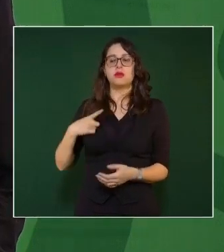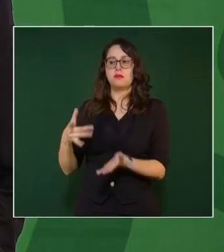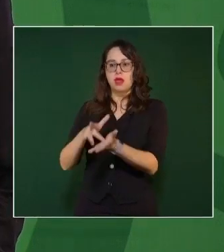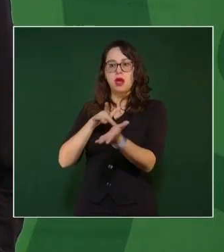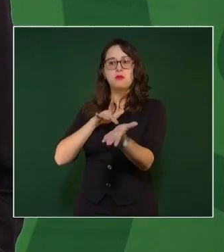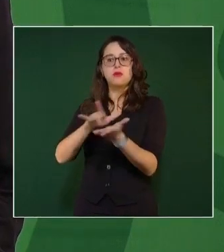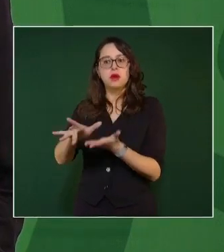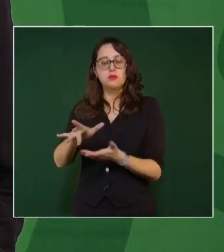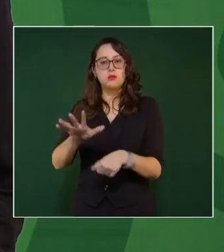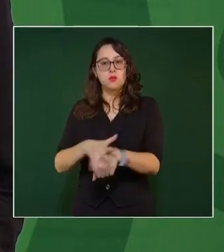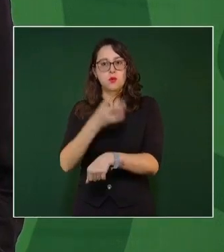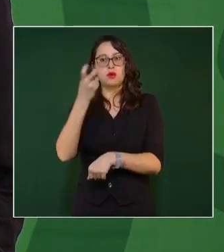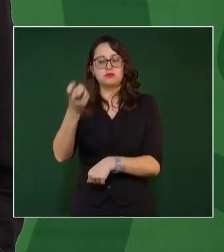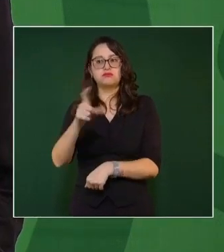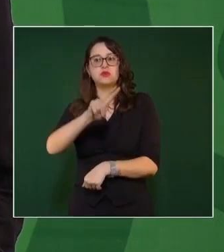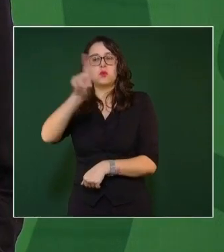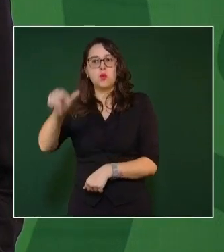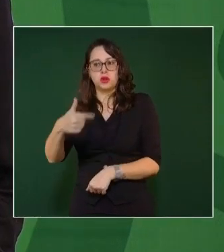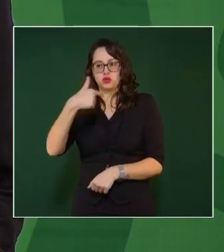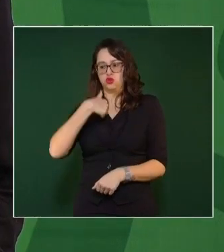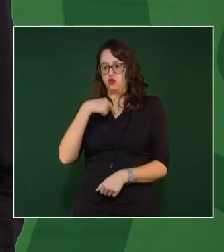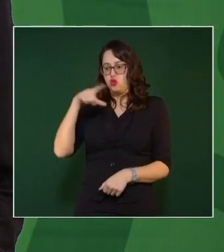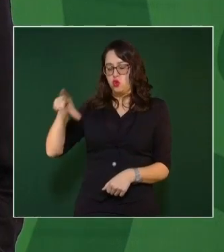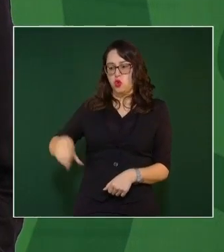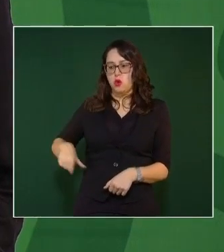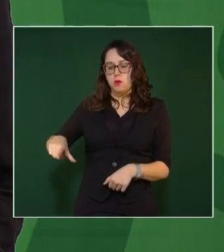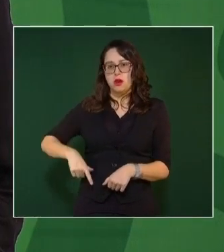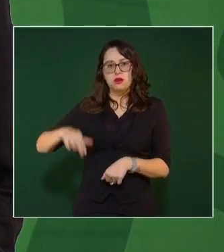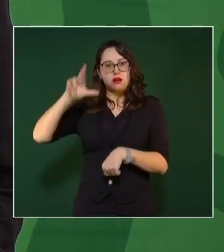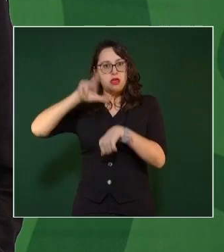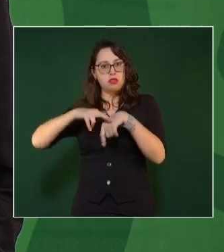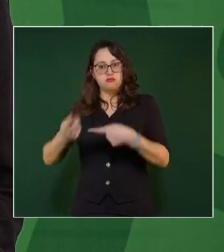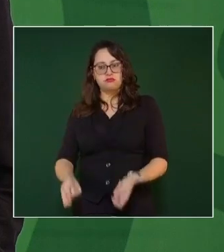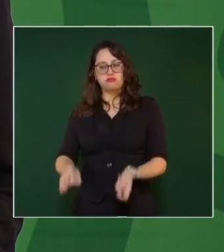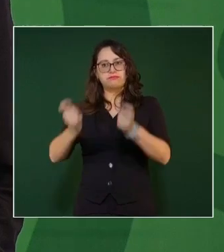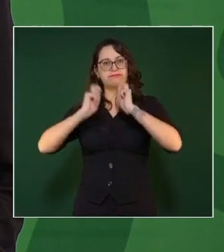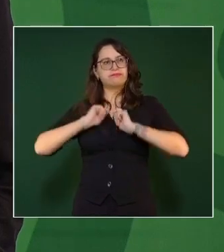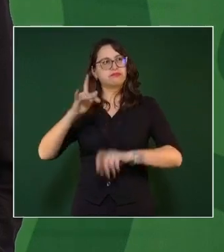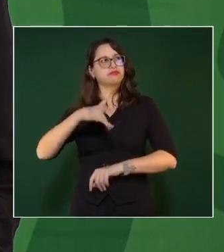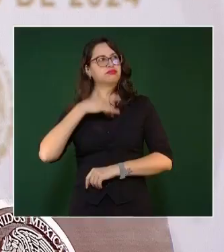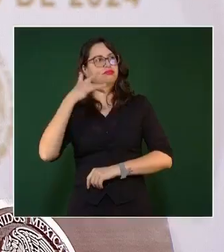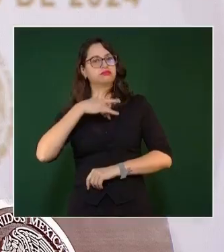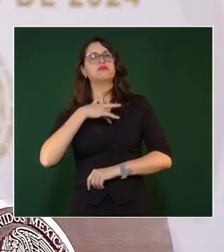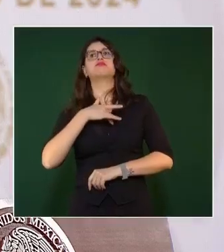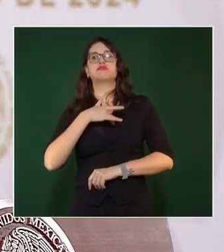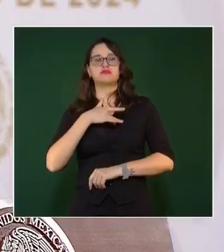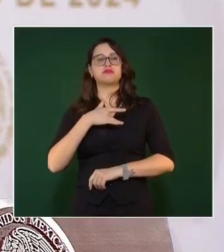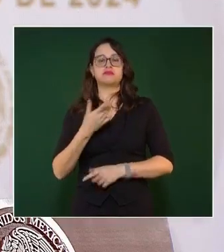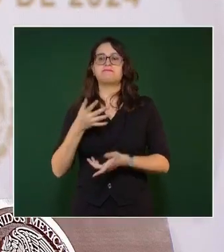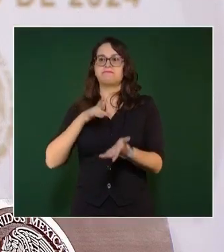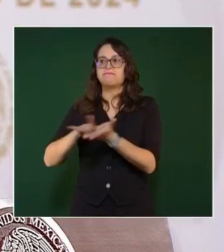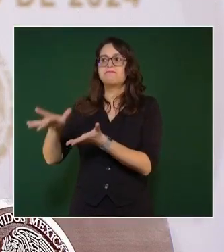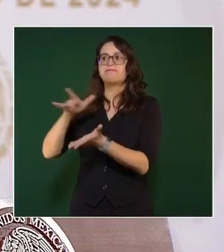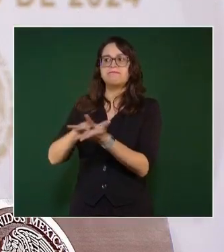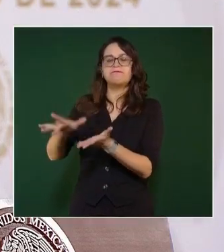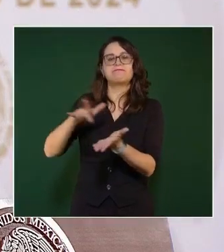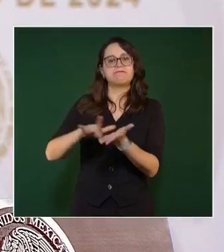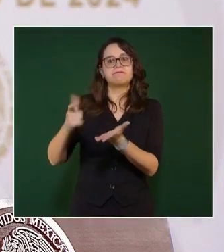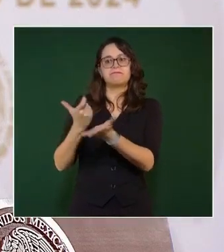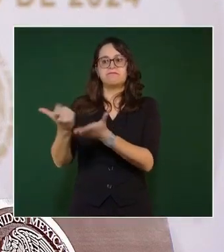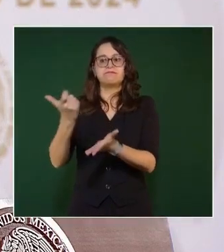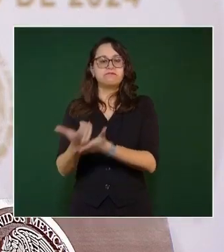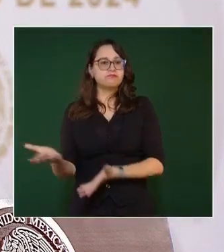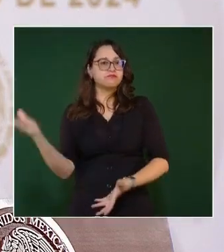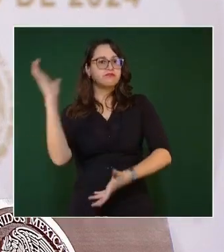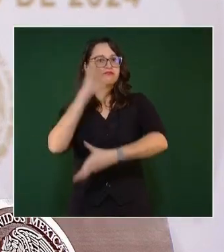sociales federales con una gran red de protección e impulso social estatal, y en Querétaro creemos en la solidaridad y